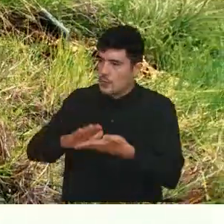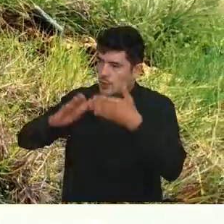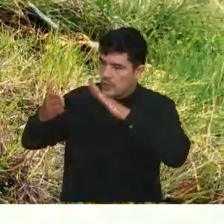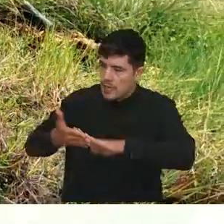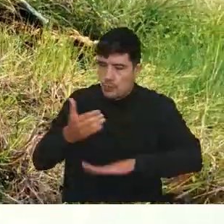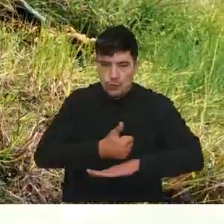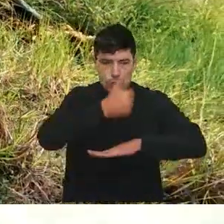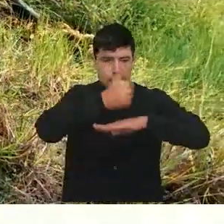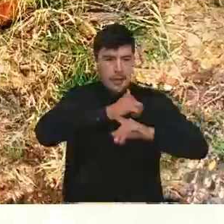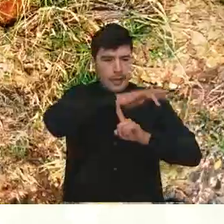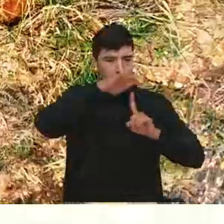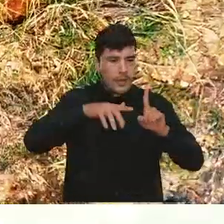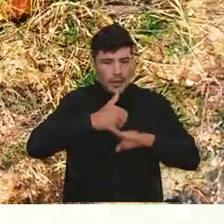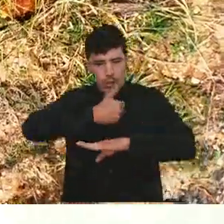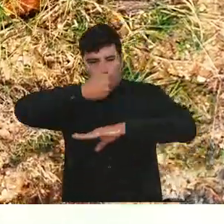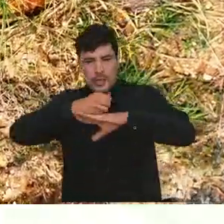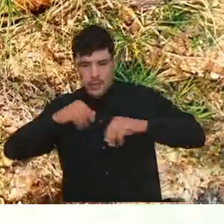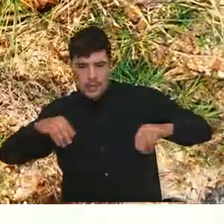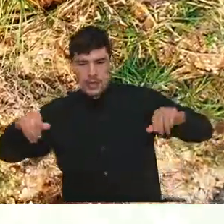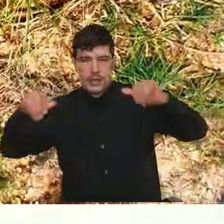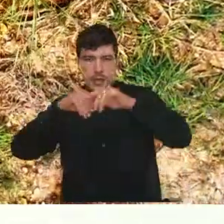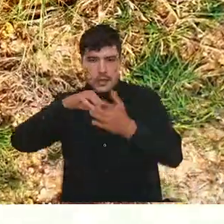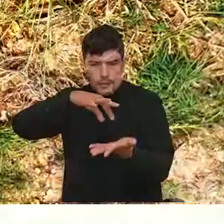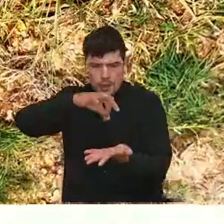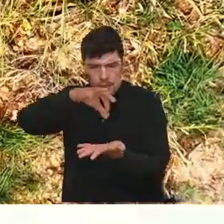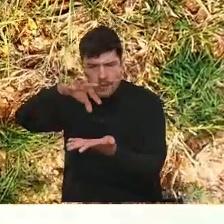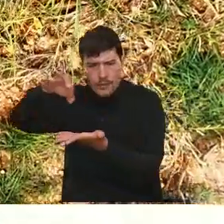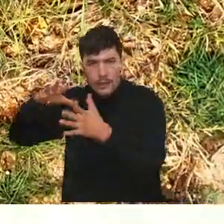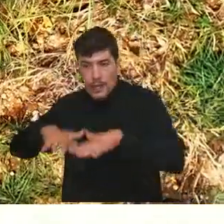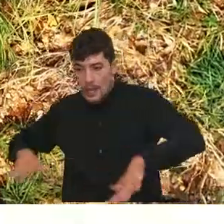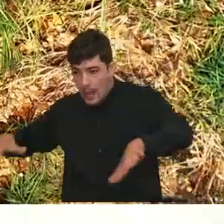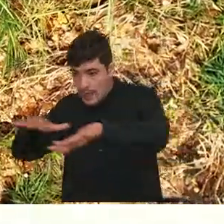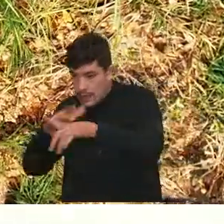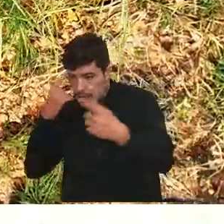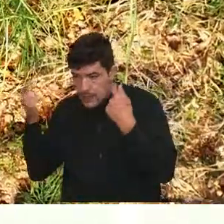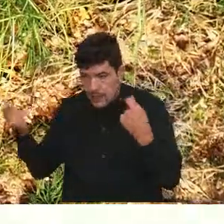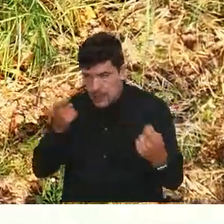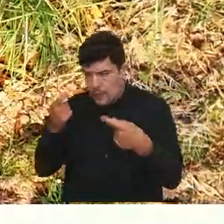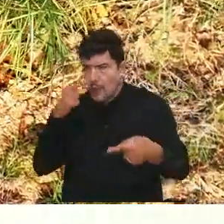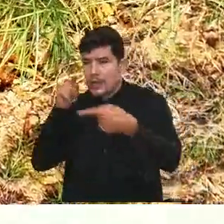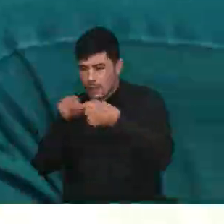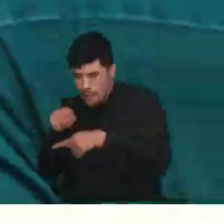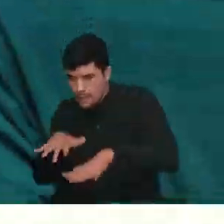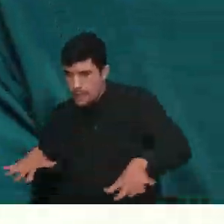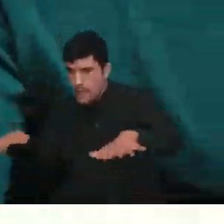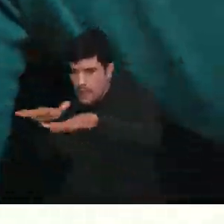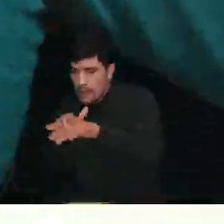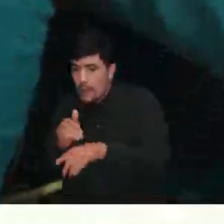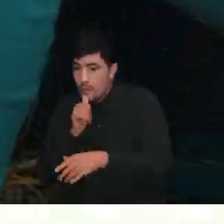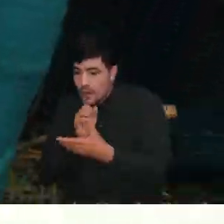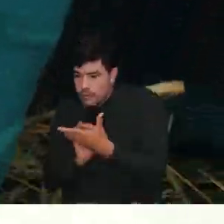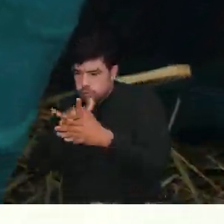entidades territoriales como las alcaldías municipales, se asegura la vigilancia periódica de las especies sembradas para que